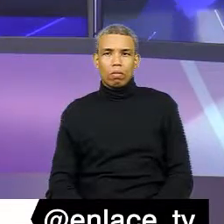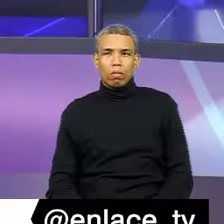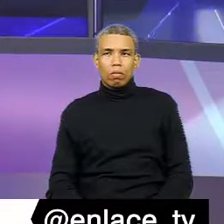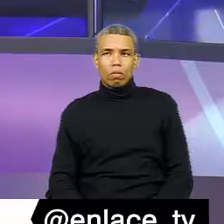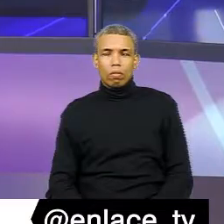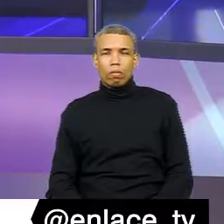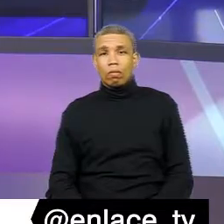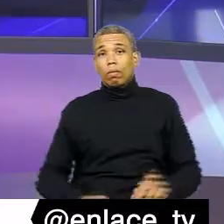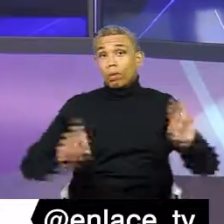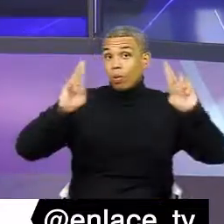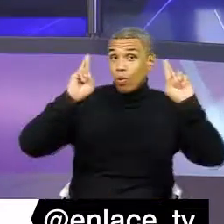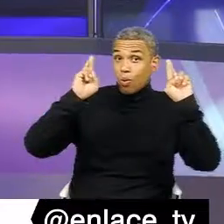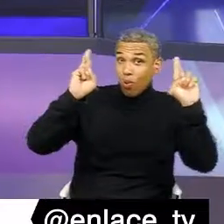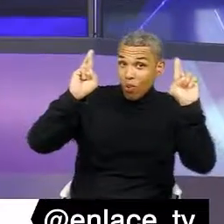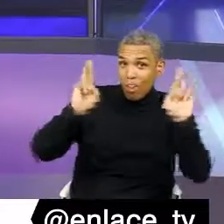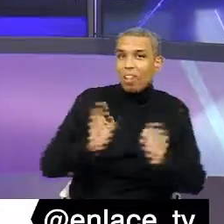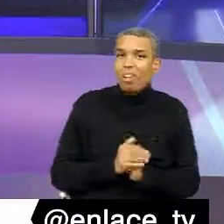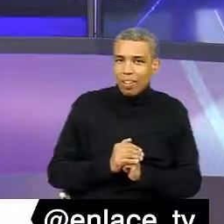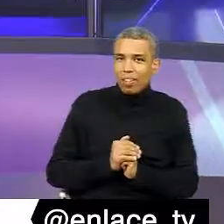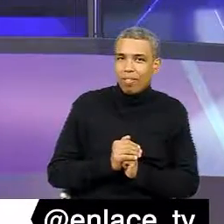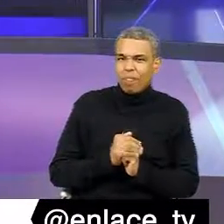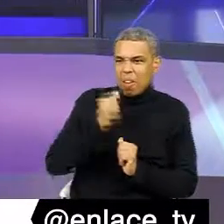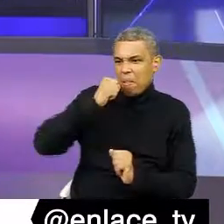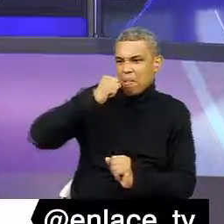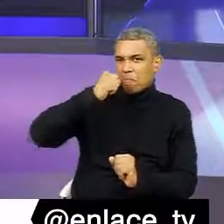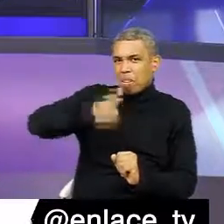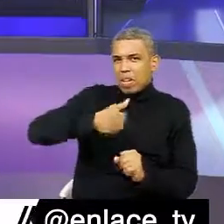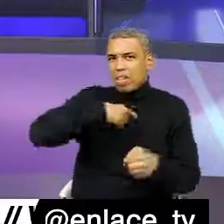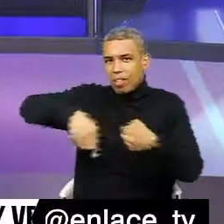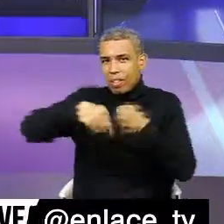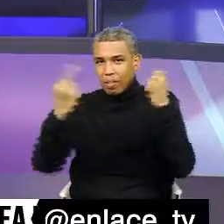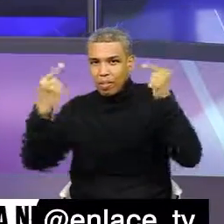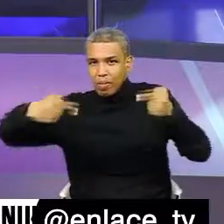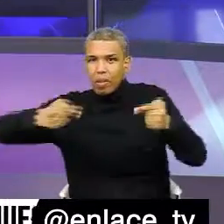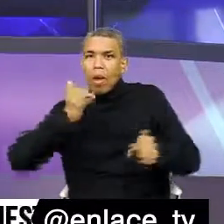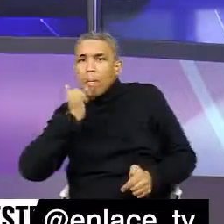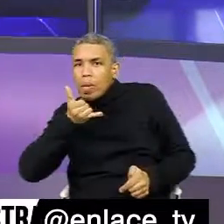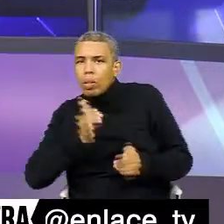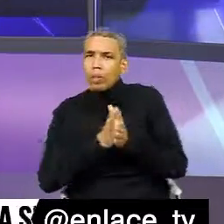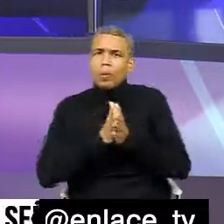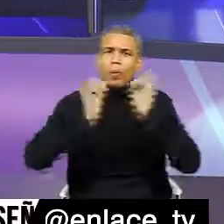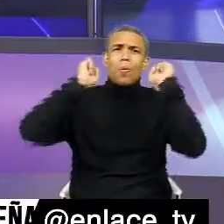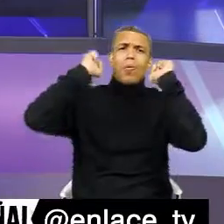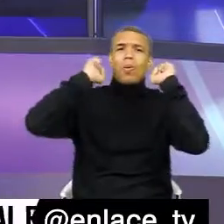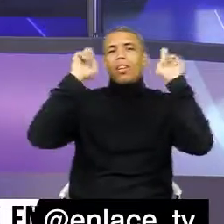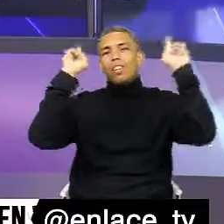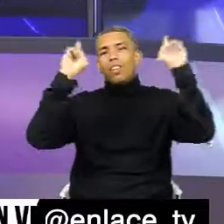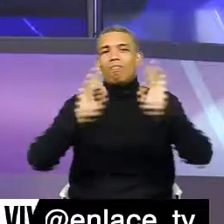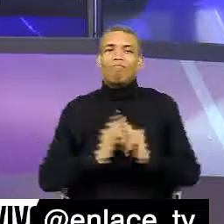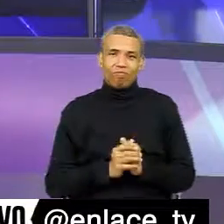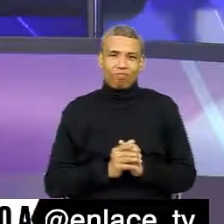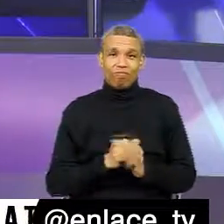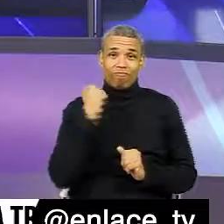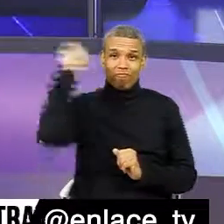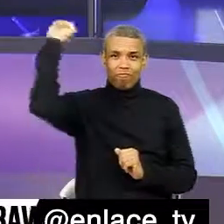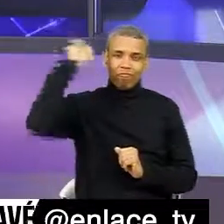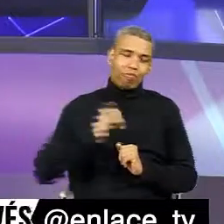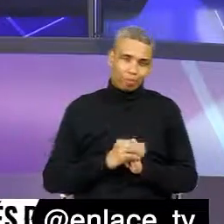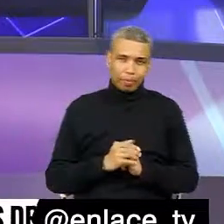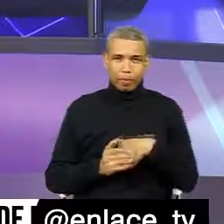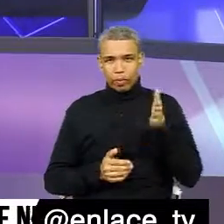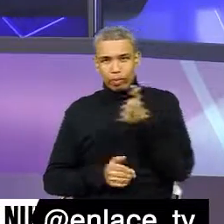Éxitos para nuestra máquina amarilla y por supuesto mañana muy atentos estaremos al desarrollo de este compromiso de la máquina amarilla. En otras informaciones